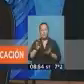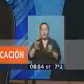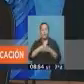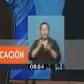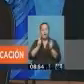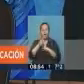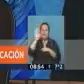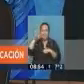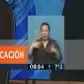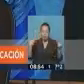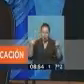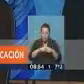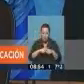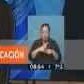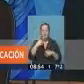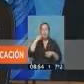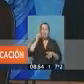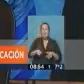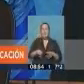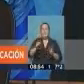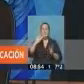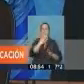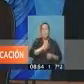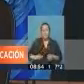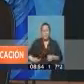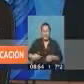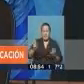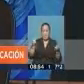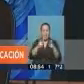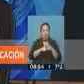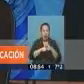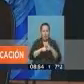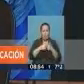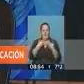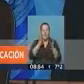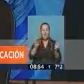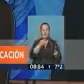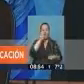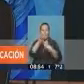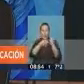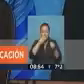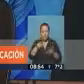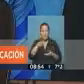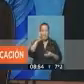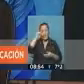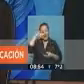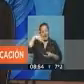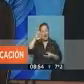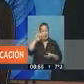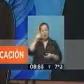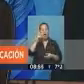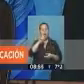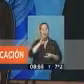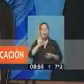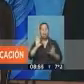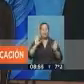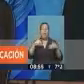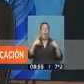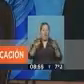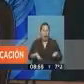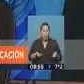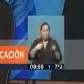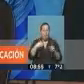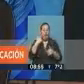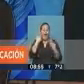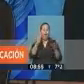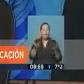a la Comisión, está en manos de la decisión del presidente de la Comisión de Libertad de Expresión, Remo Carlotto, y bueno, aprovecho también